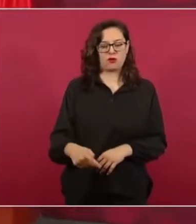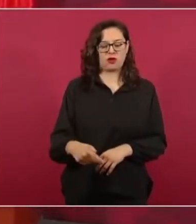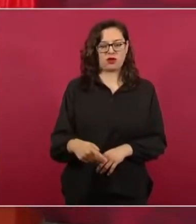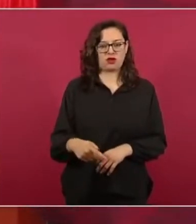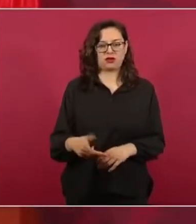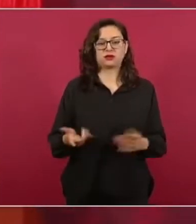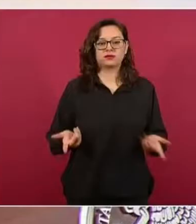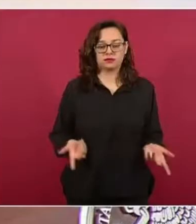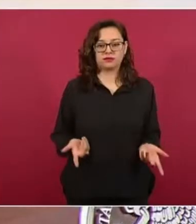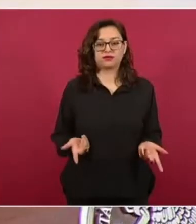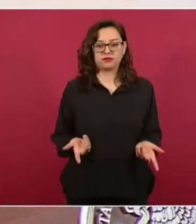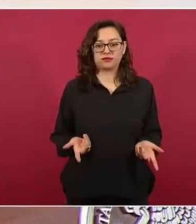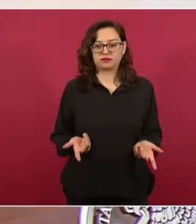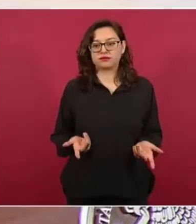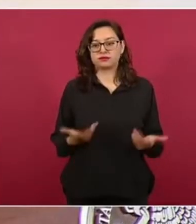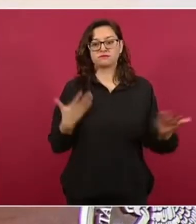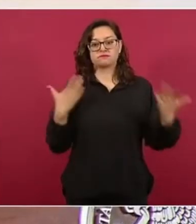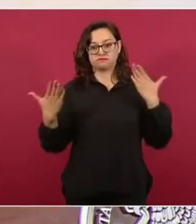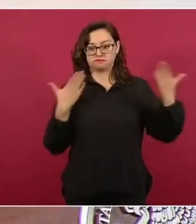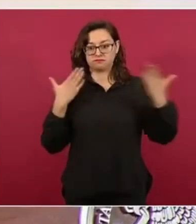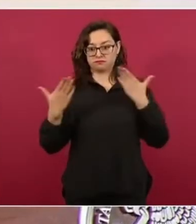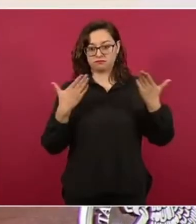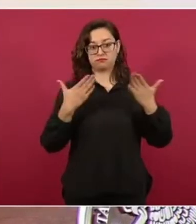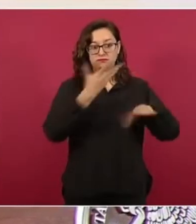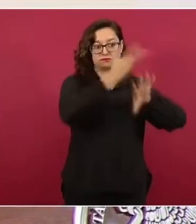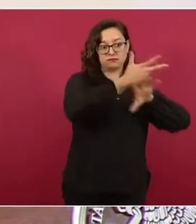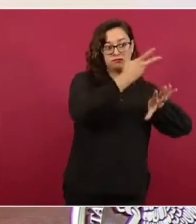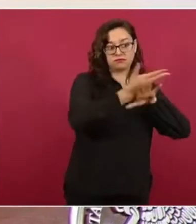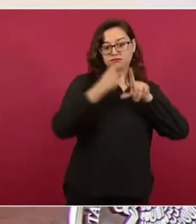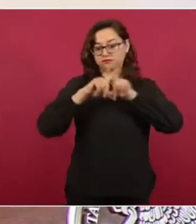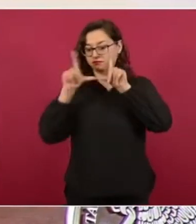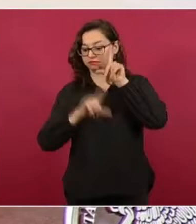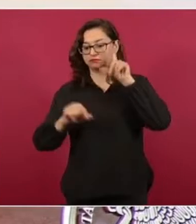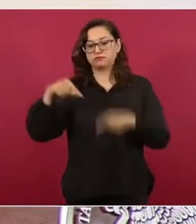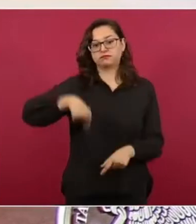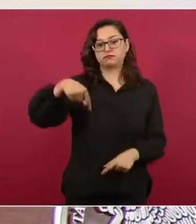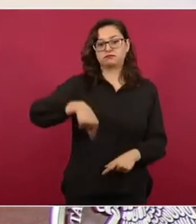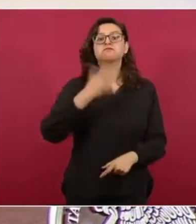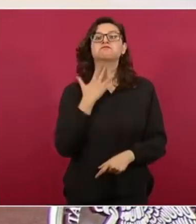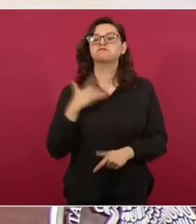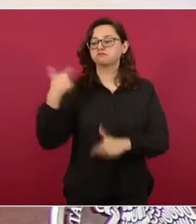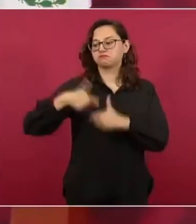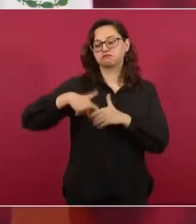Sigue estando más barata la gasolina en México que en Estados Unidos.